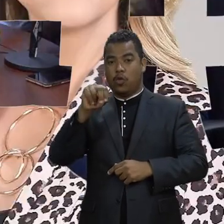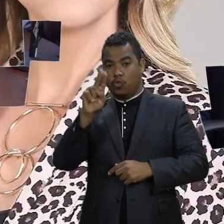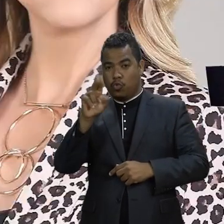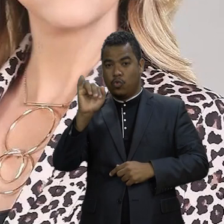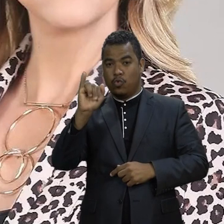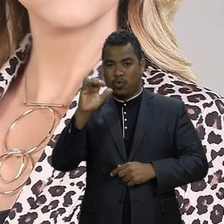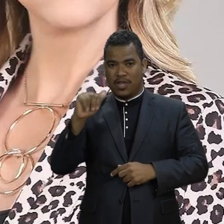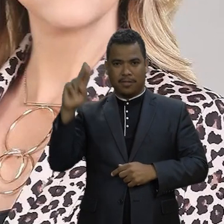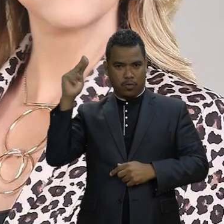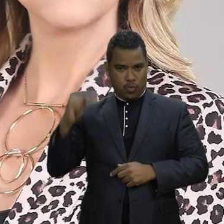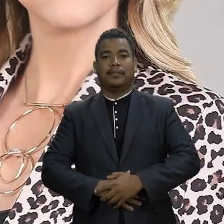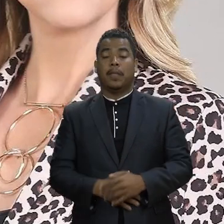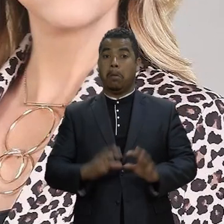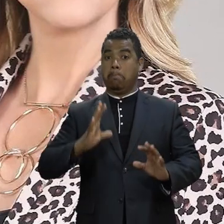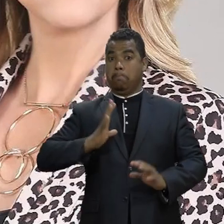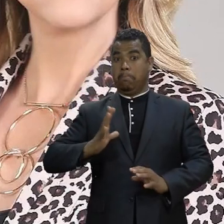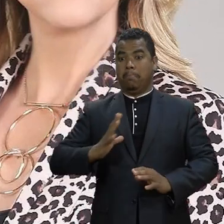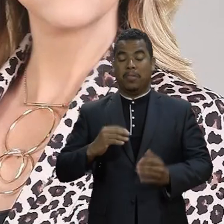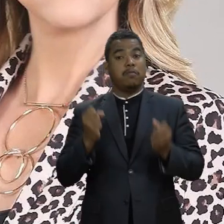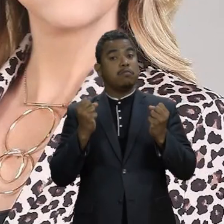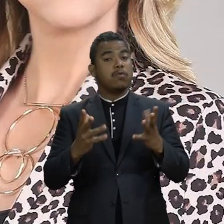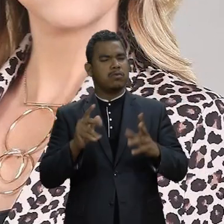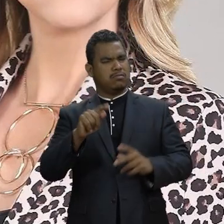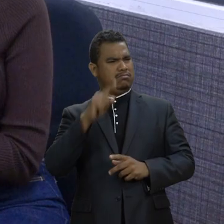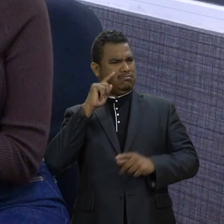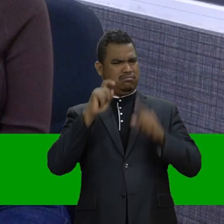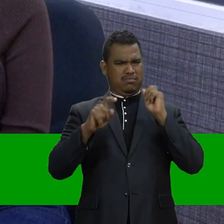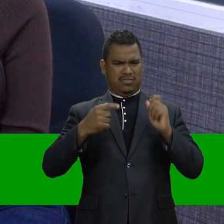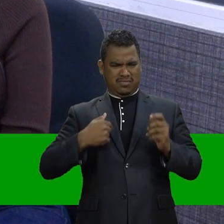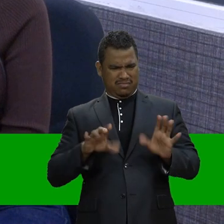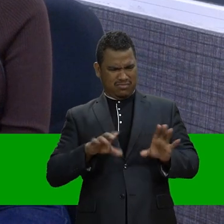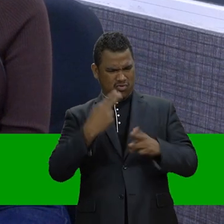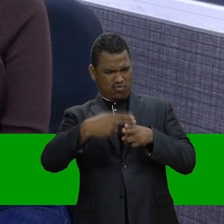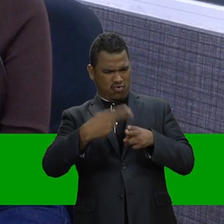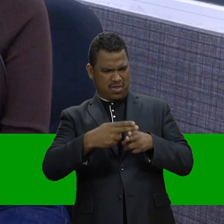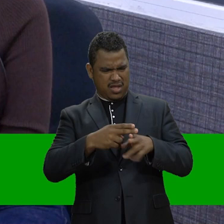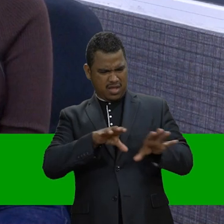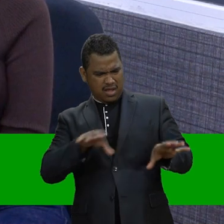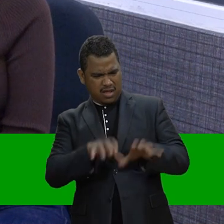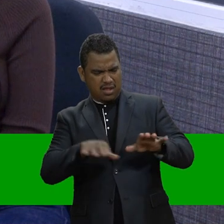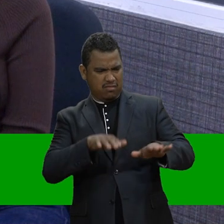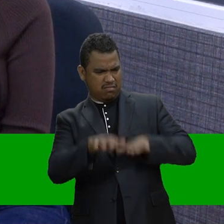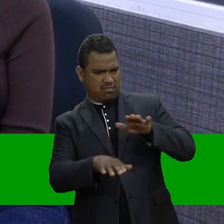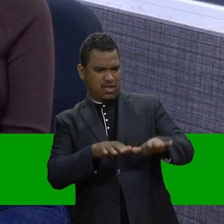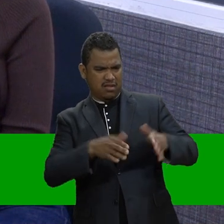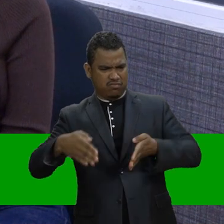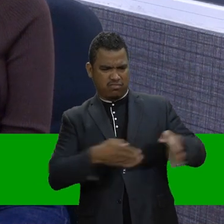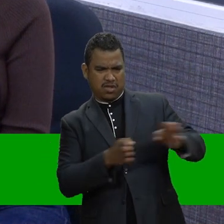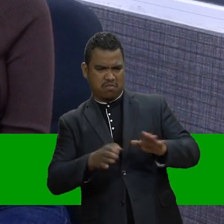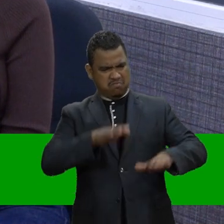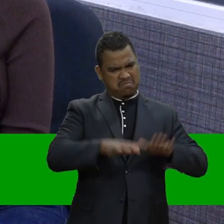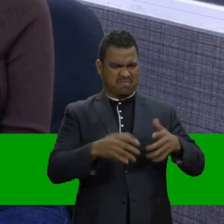Piedra. Y también muchos estarán preguntando el porqué el nombre de nuestro podcast, Haciendo Camino. Este viene del eslogan de